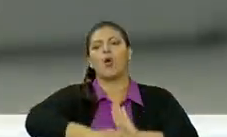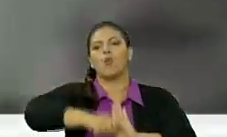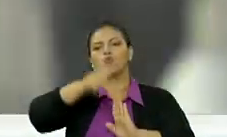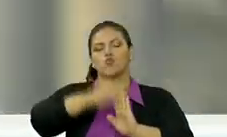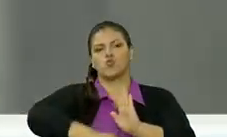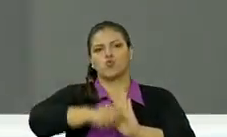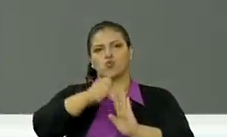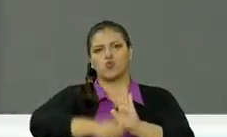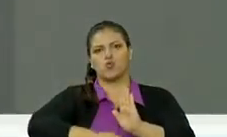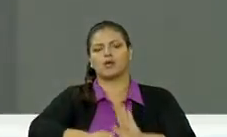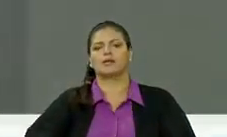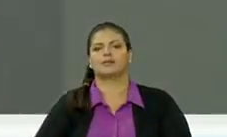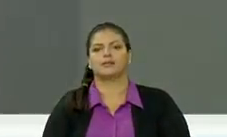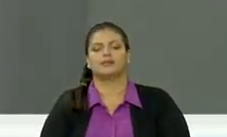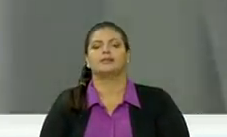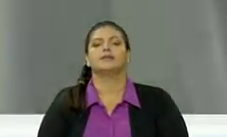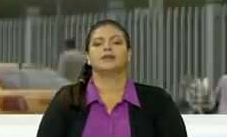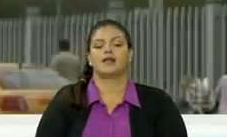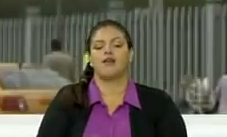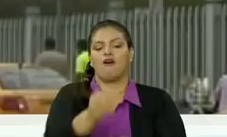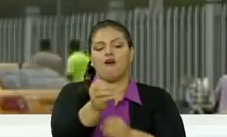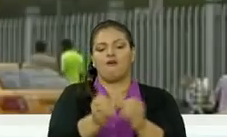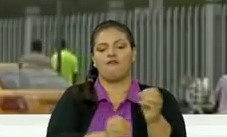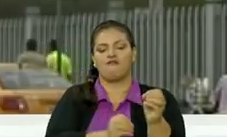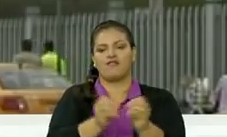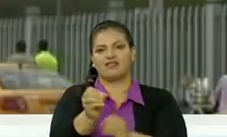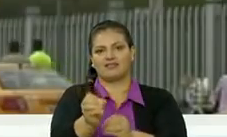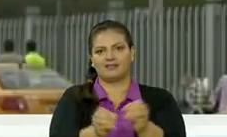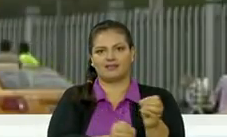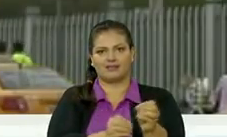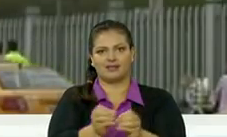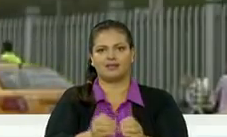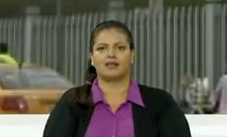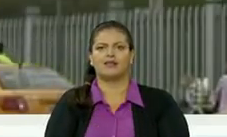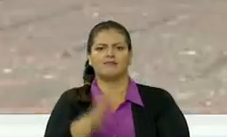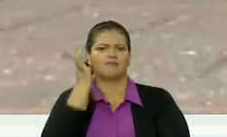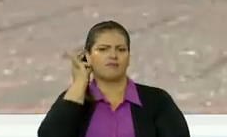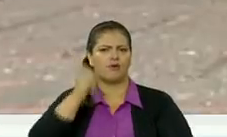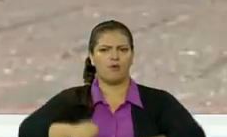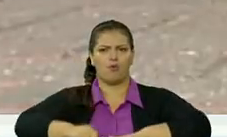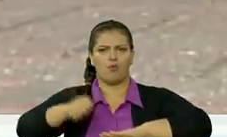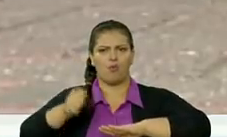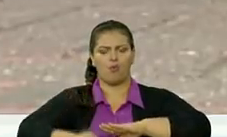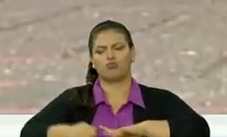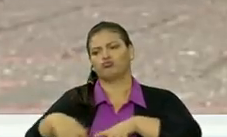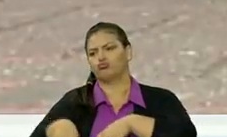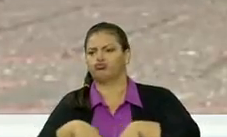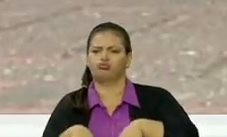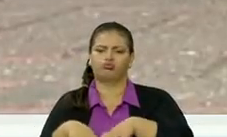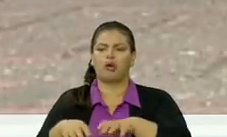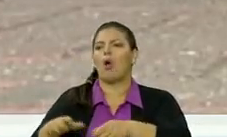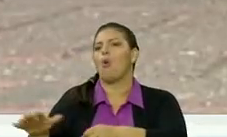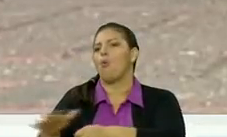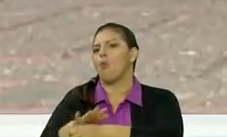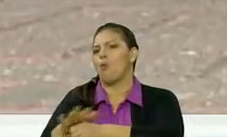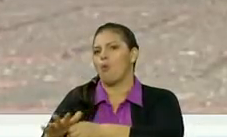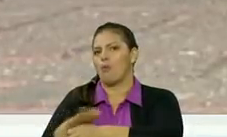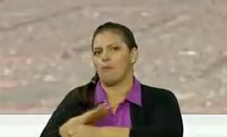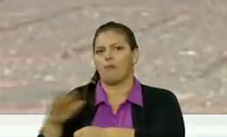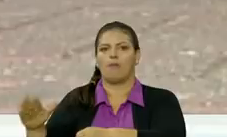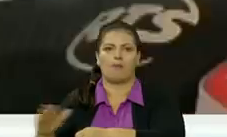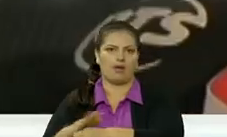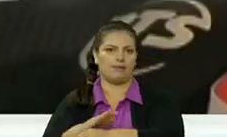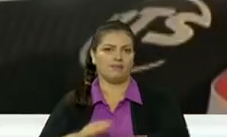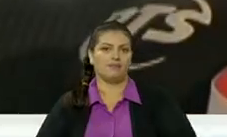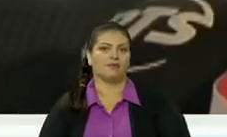Ingresó hasta el despacho de una jueza de la familia, mujer, niñez y adolescencia, y procedió a retirar varios objetos de